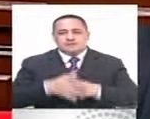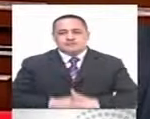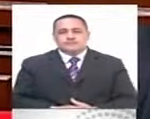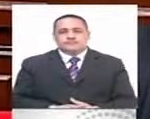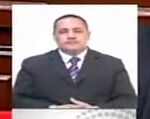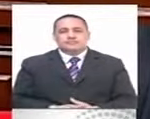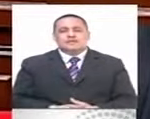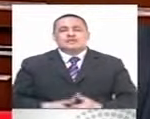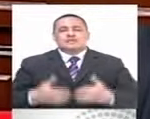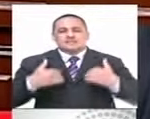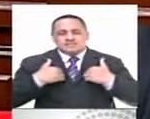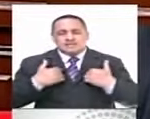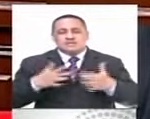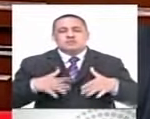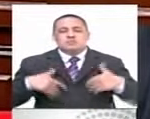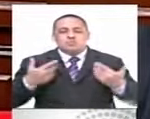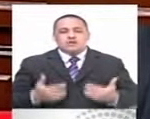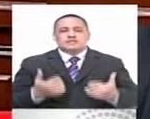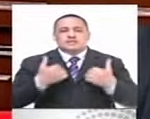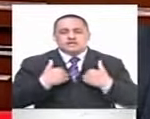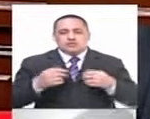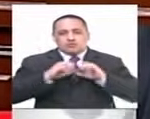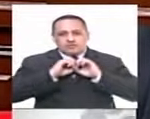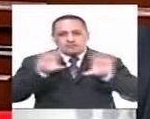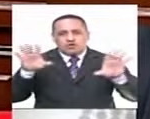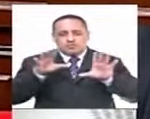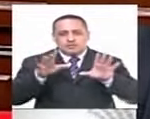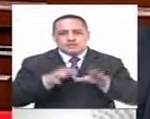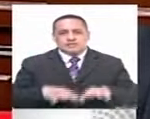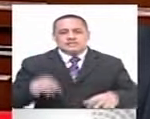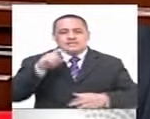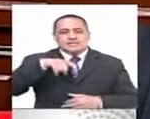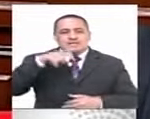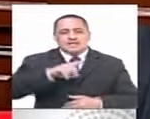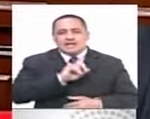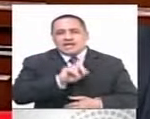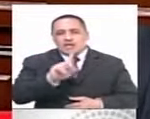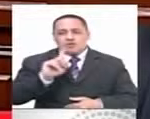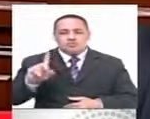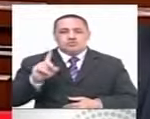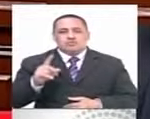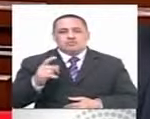ha tenido y pudo haber tenido un eco necesario en cada uno de nosotros.